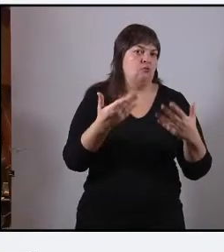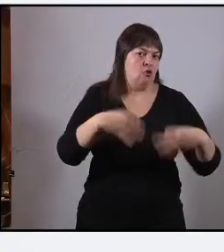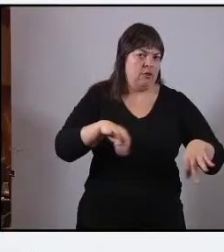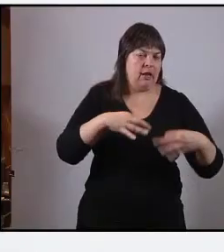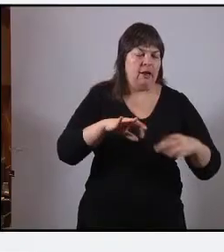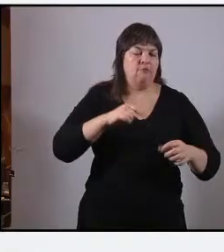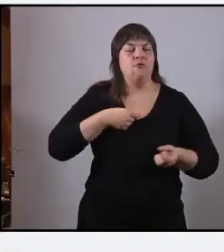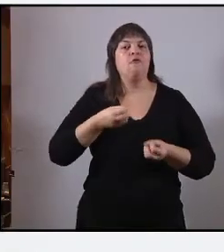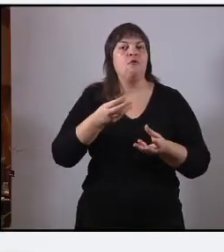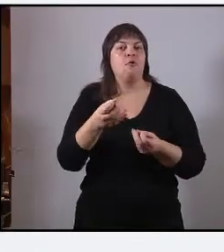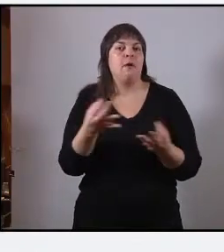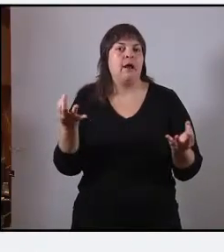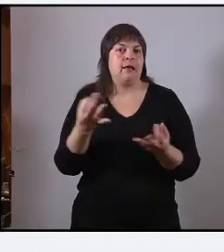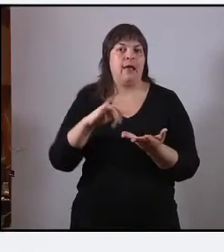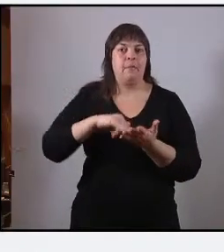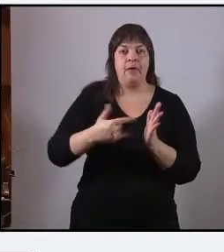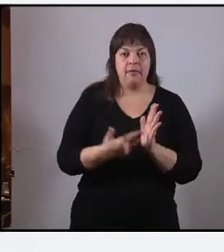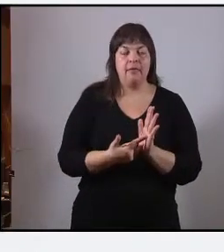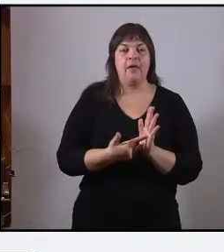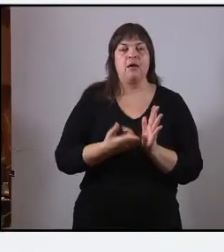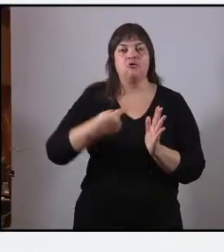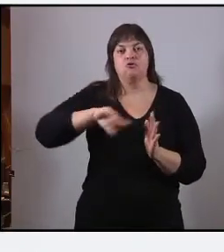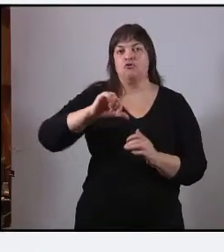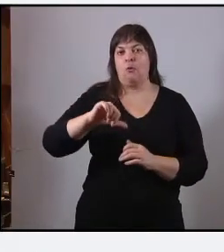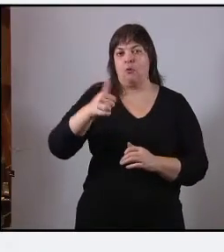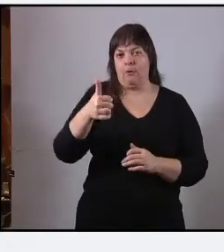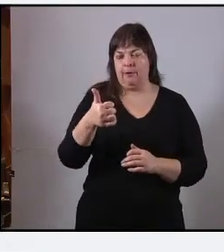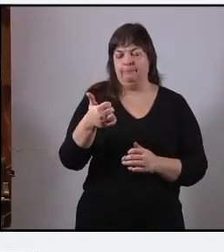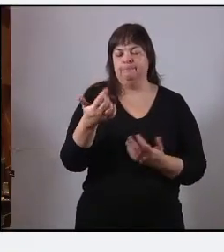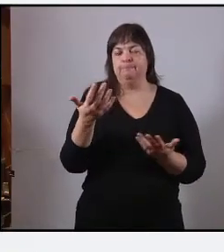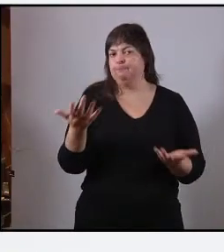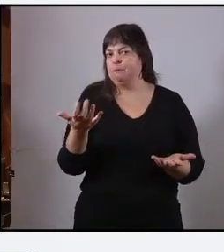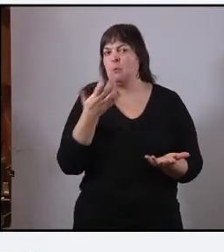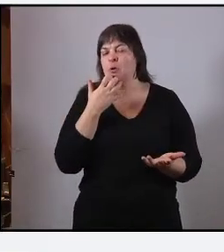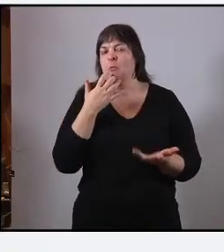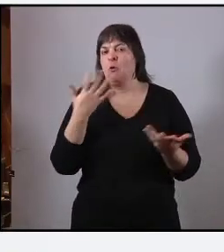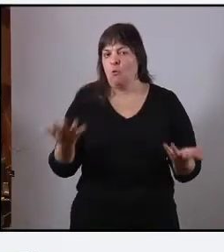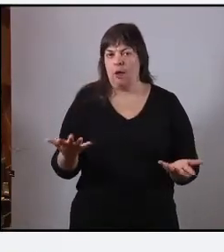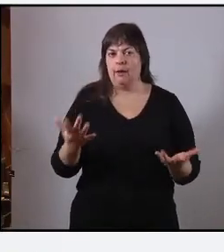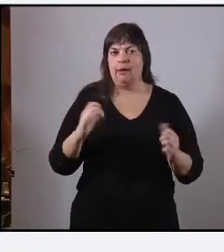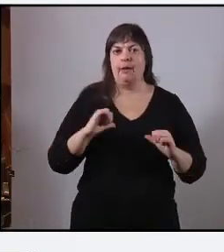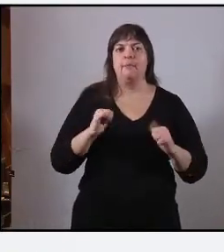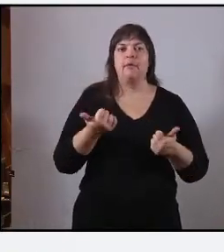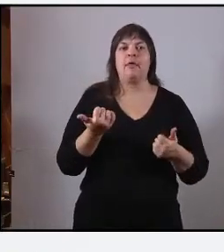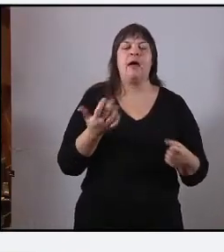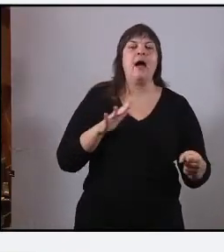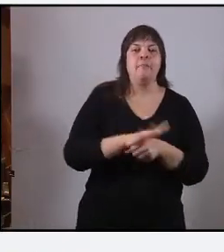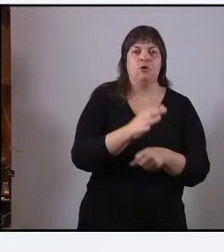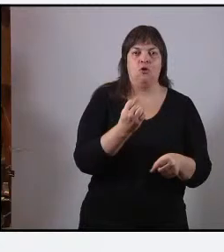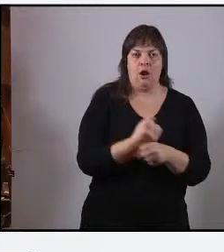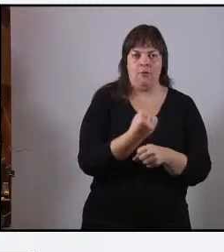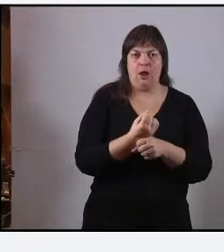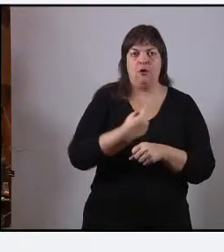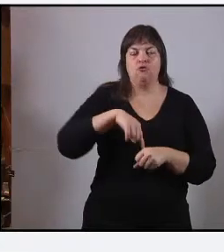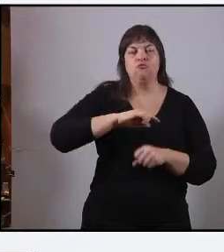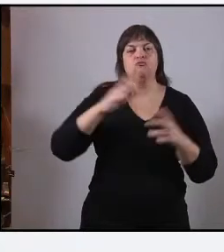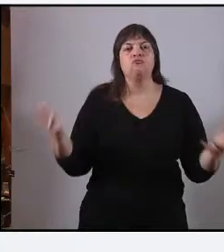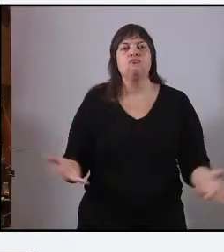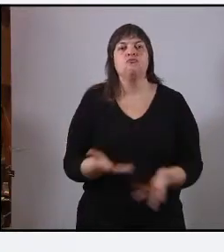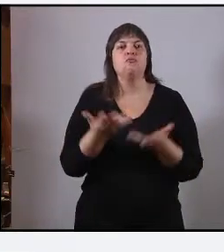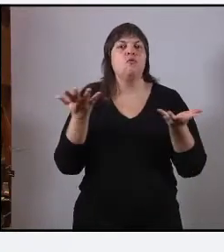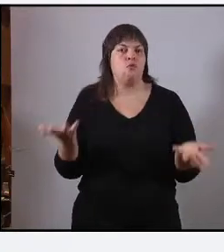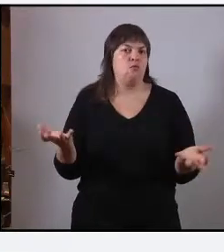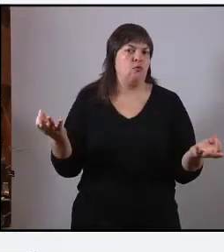informarles de algunas de las medidas que hemos aprobado. Comenzamos por el ámbito laboral. Vamos a impulsar un